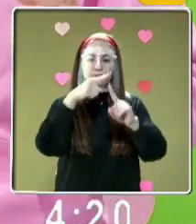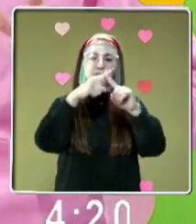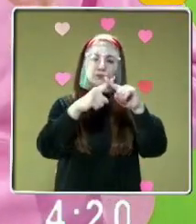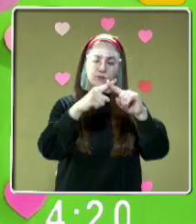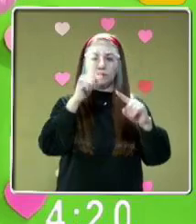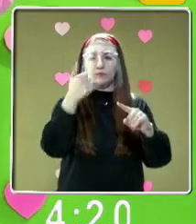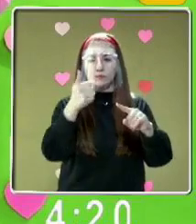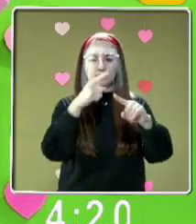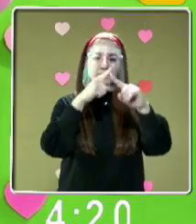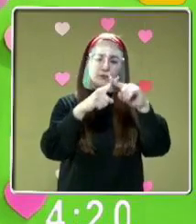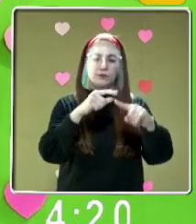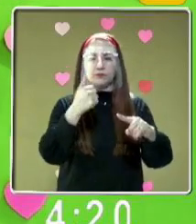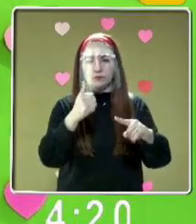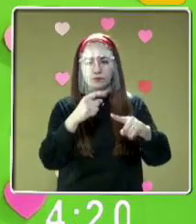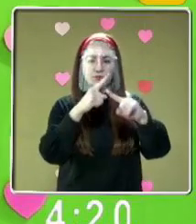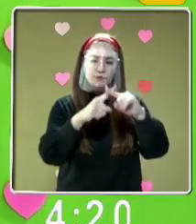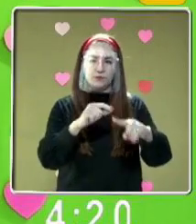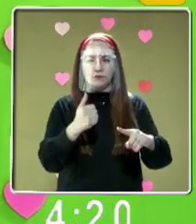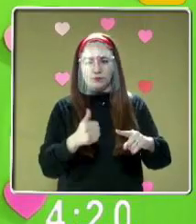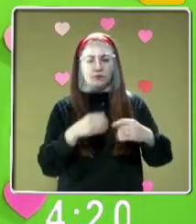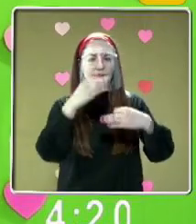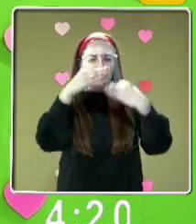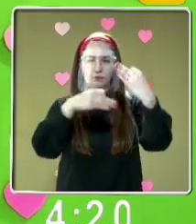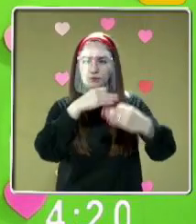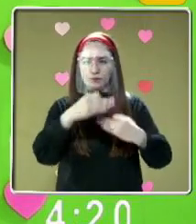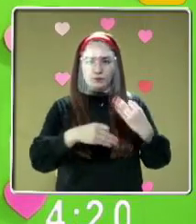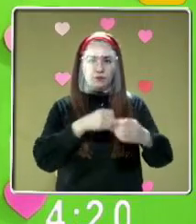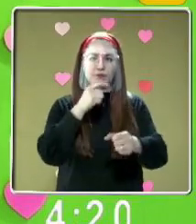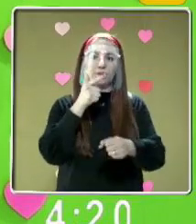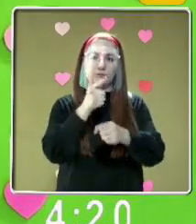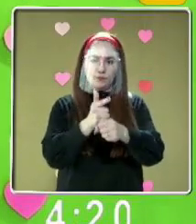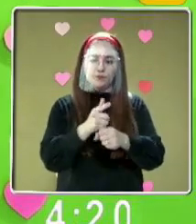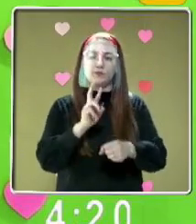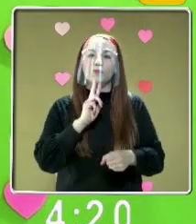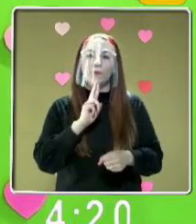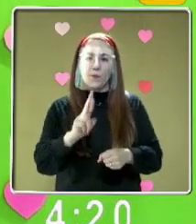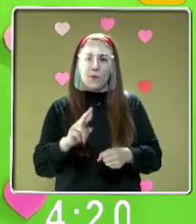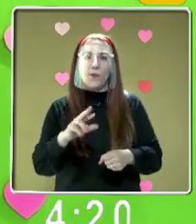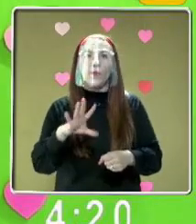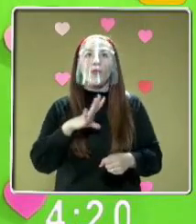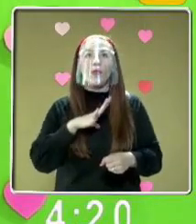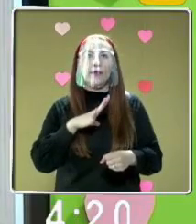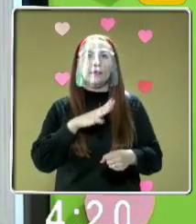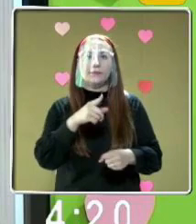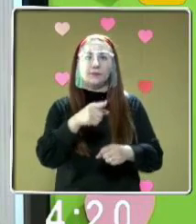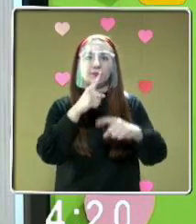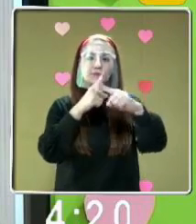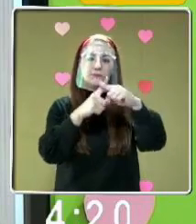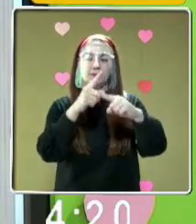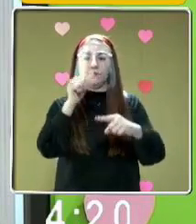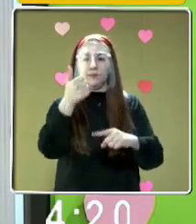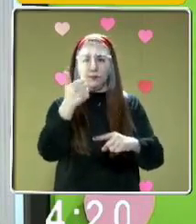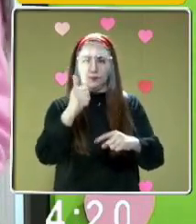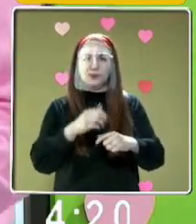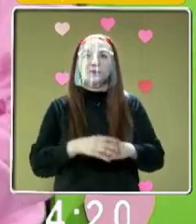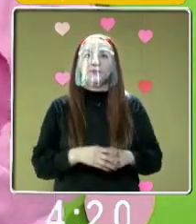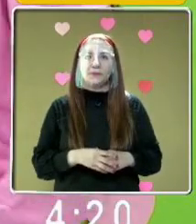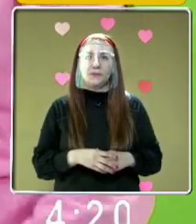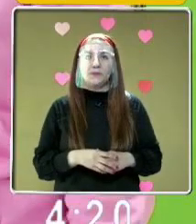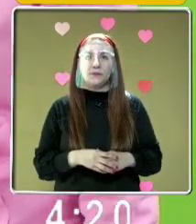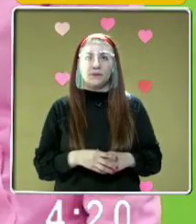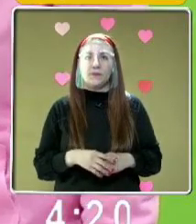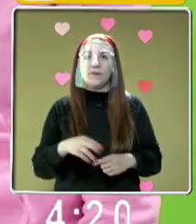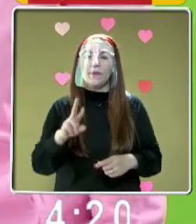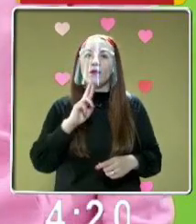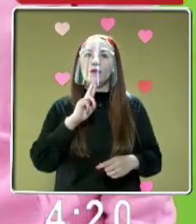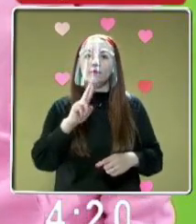o la reglita es por 11. Pero ahora sí, maestra, ya descubrí que aquí mi constante es por 11. pues ahora, ¿qué tengo que hacer para